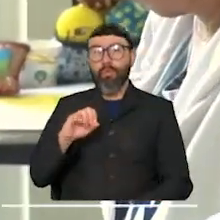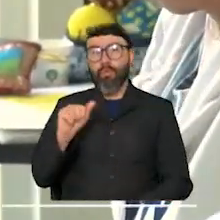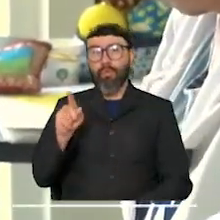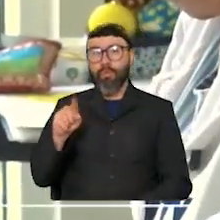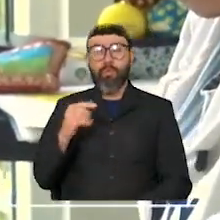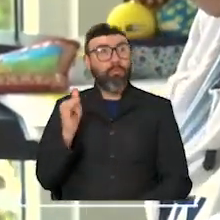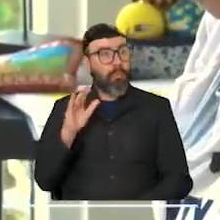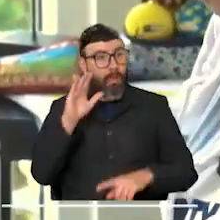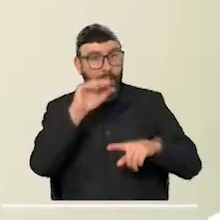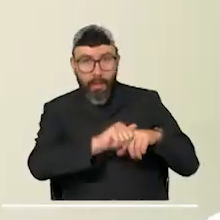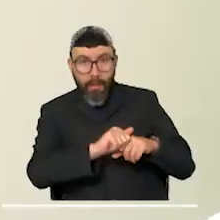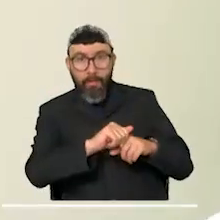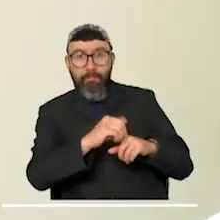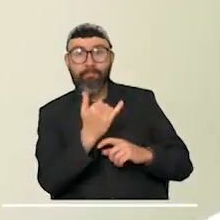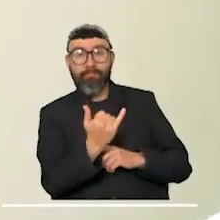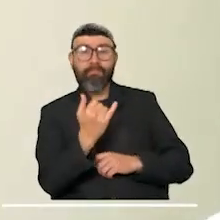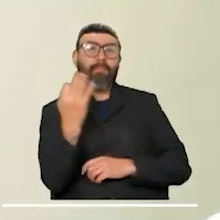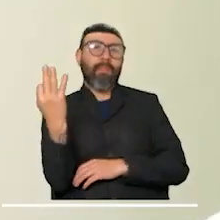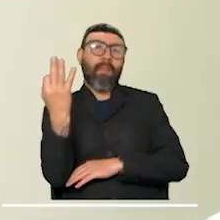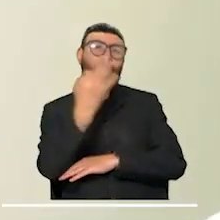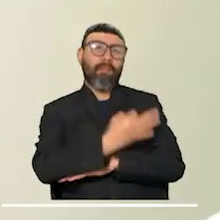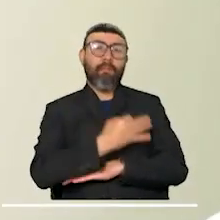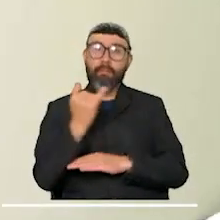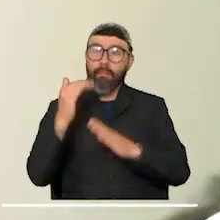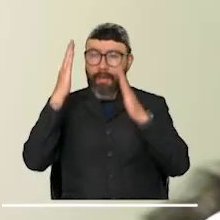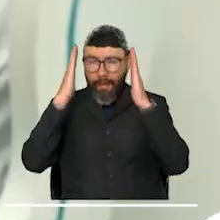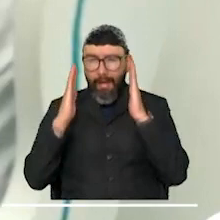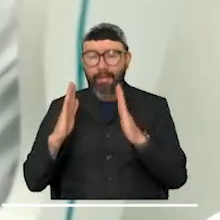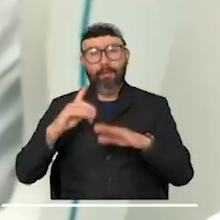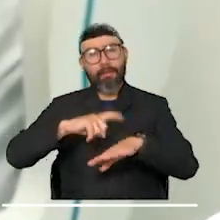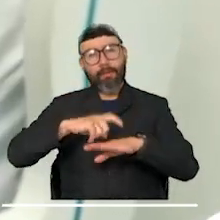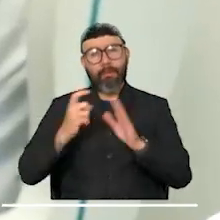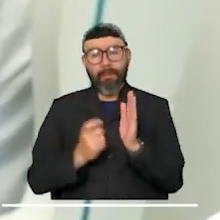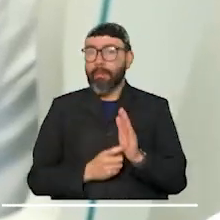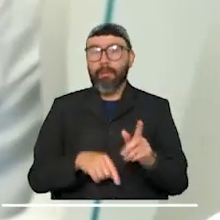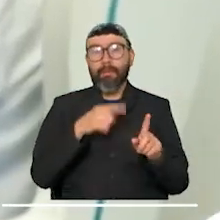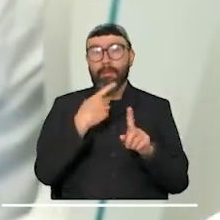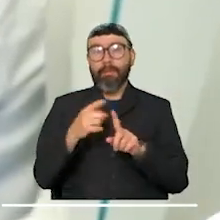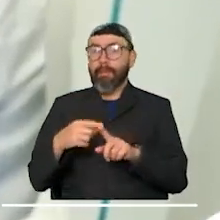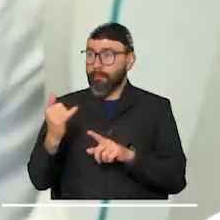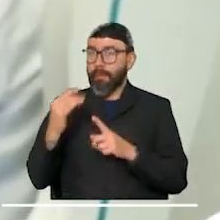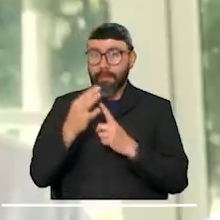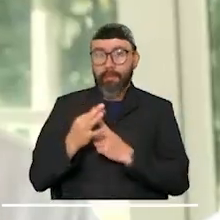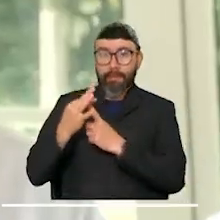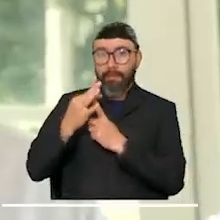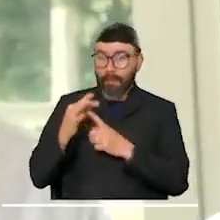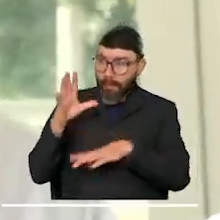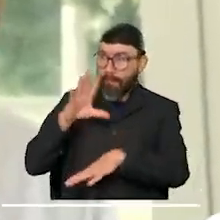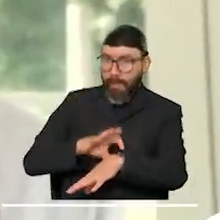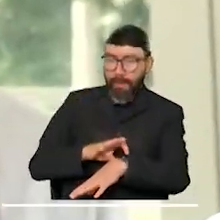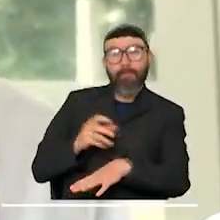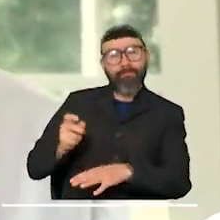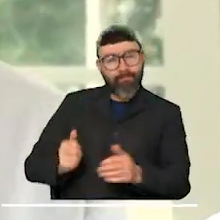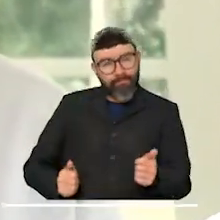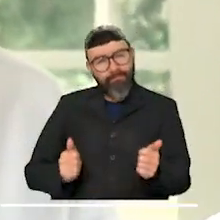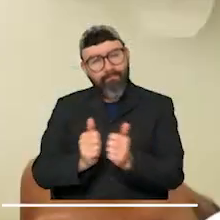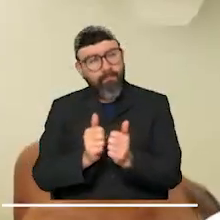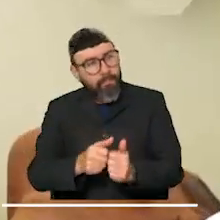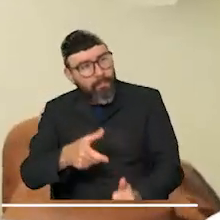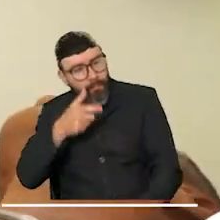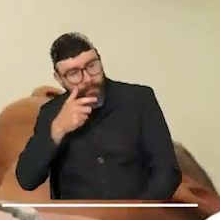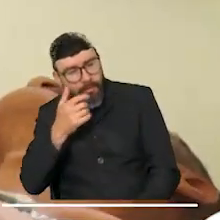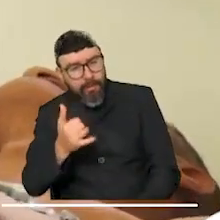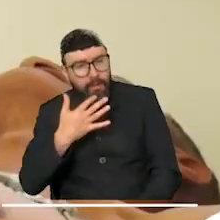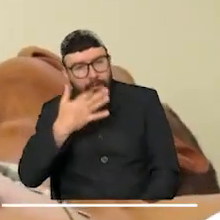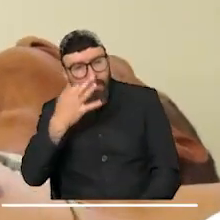consulta médica de tres días donde recibes atención integral de las diferentes especialidades médicas quienes aportan para diagnosticar el